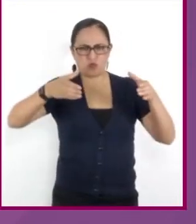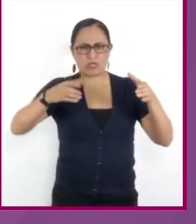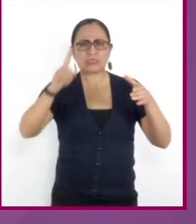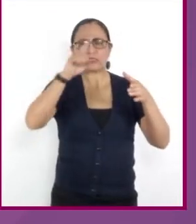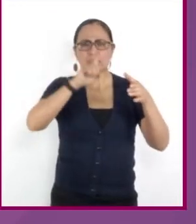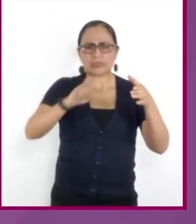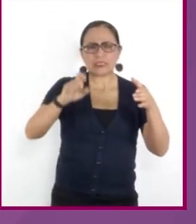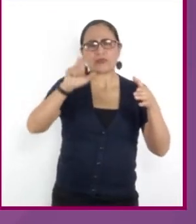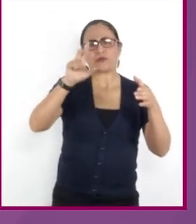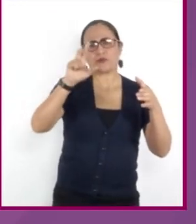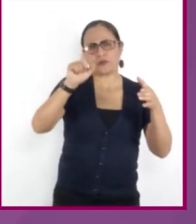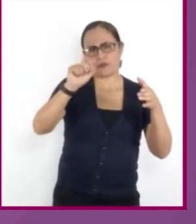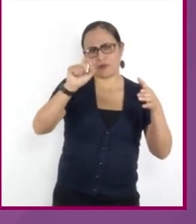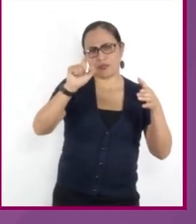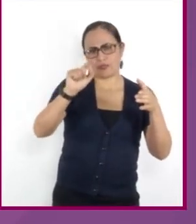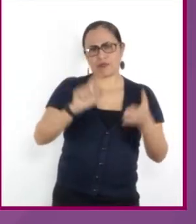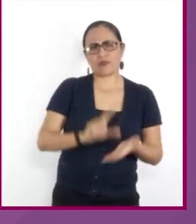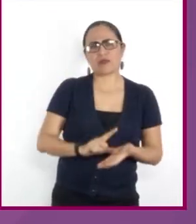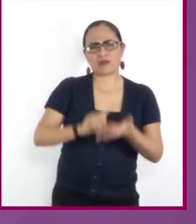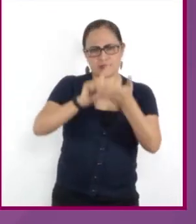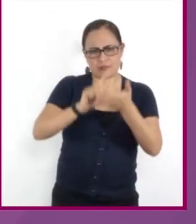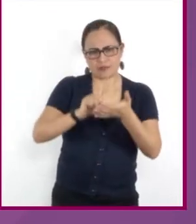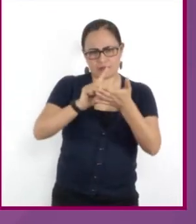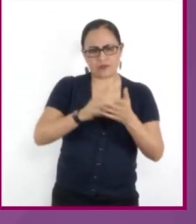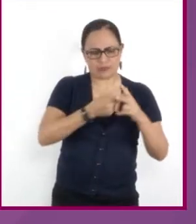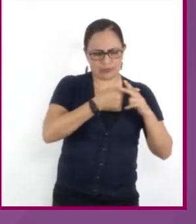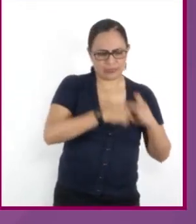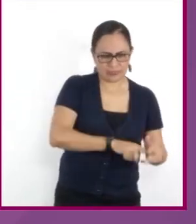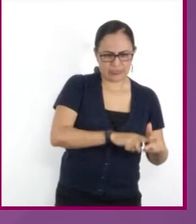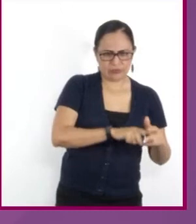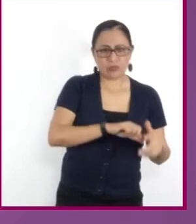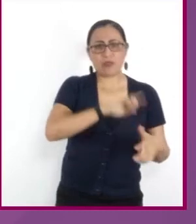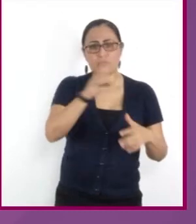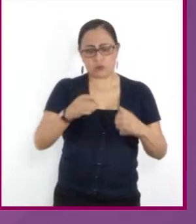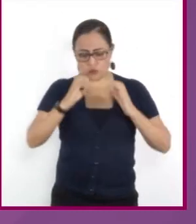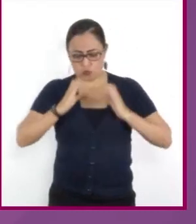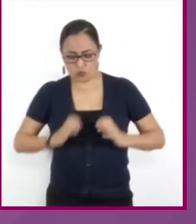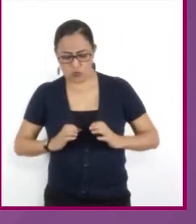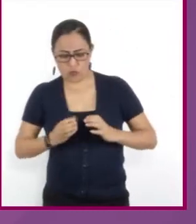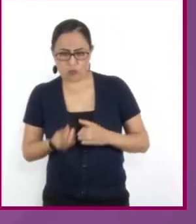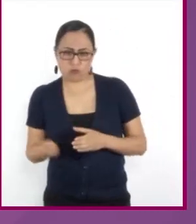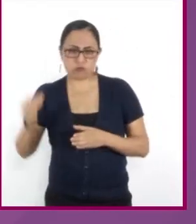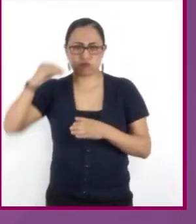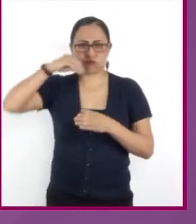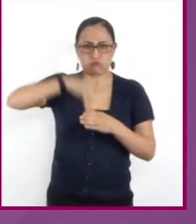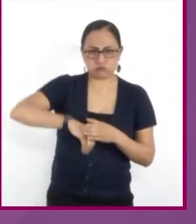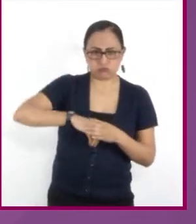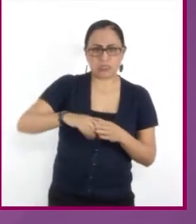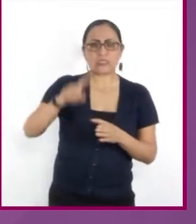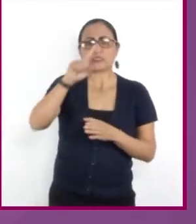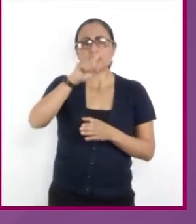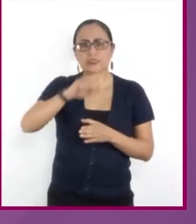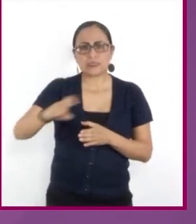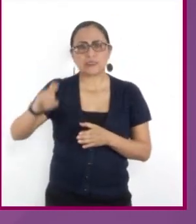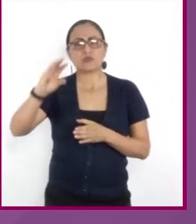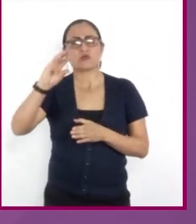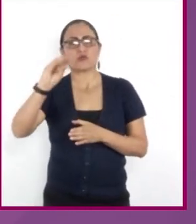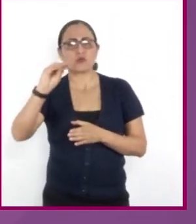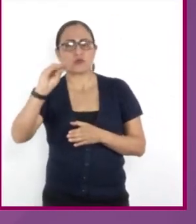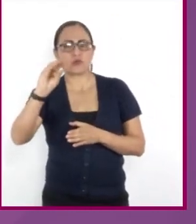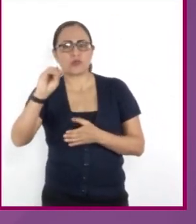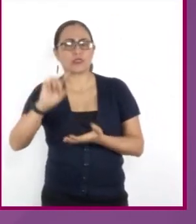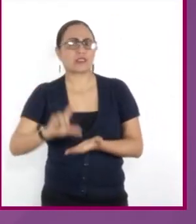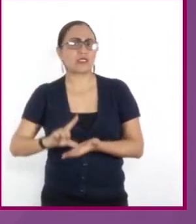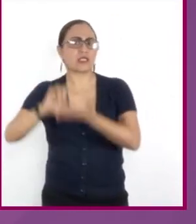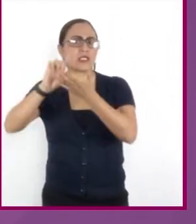de 120 litros. Al inicio y al introducir el cuerpo aumenta a 190 litros.